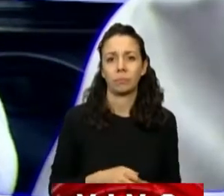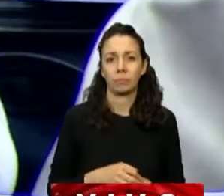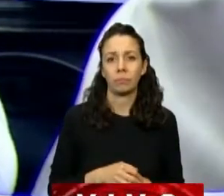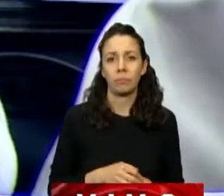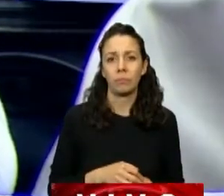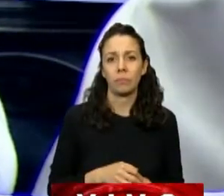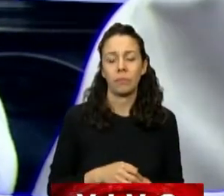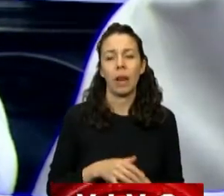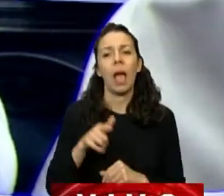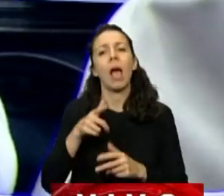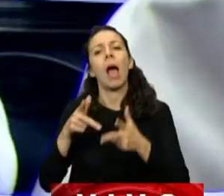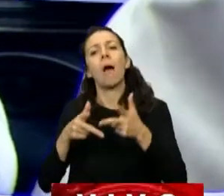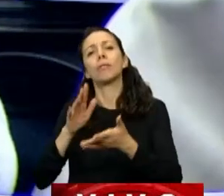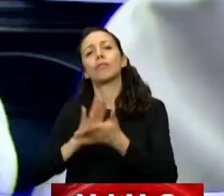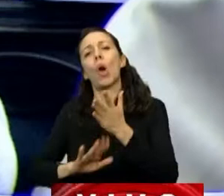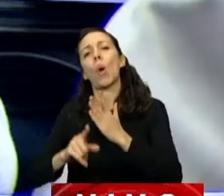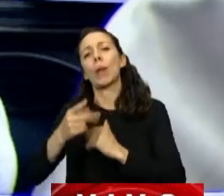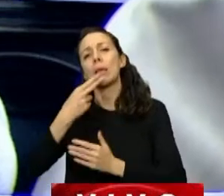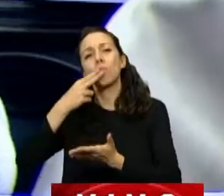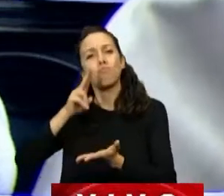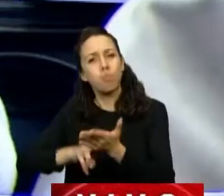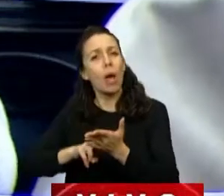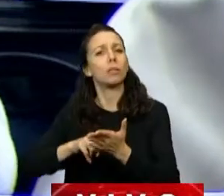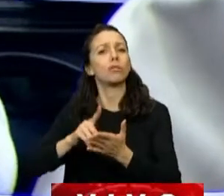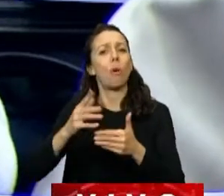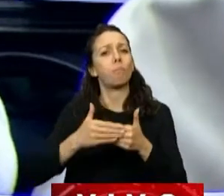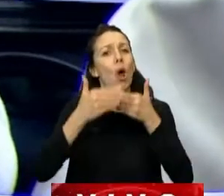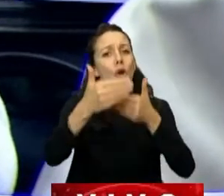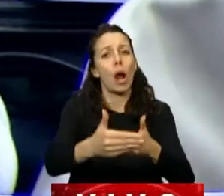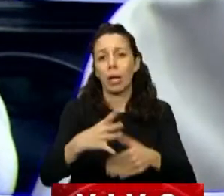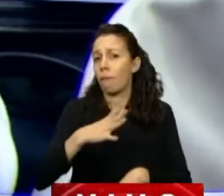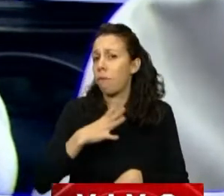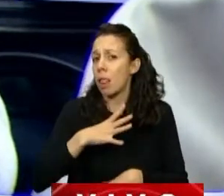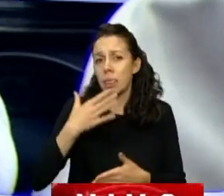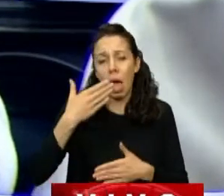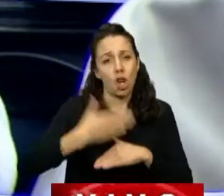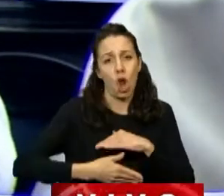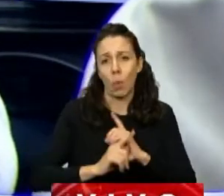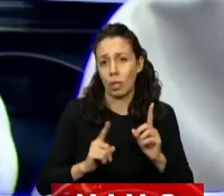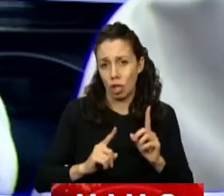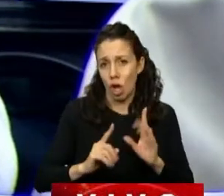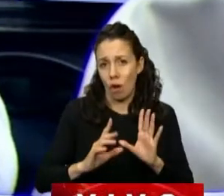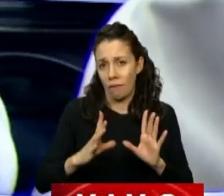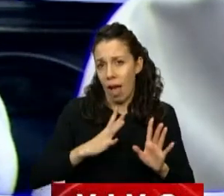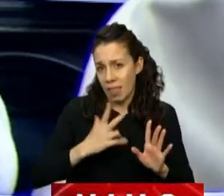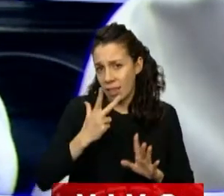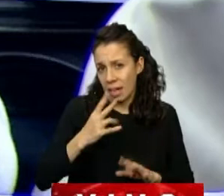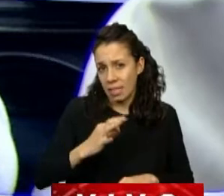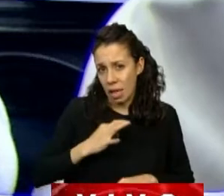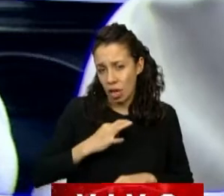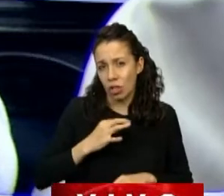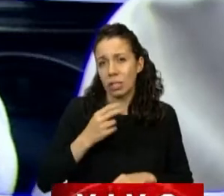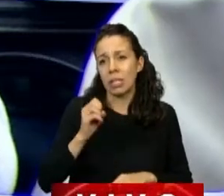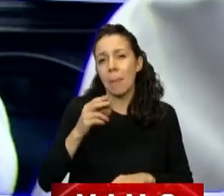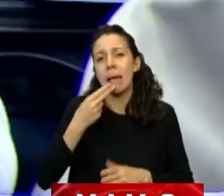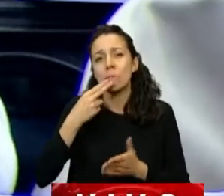impuesto que todavía no venció, que vence en 3 años, el impuesto, un